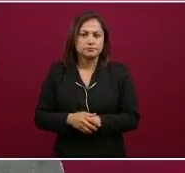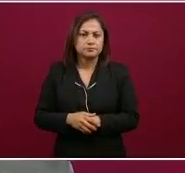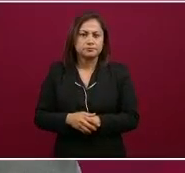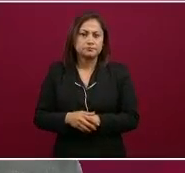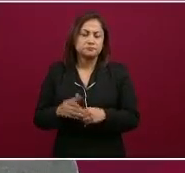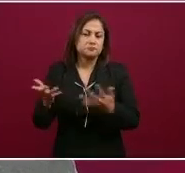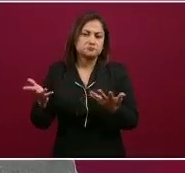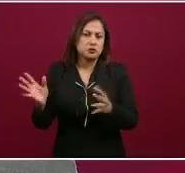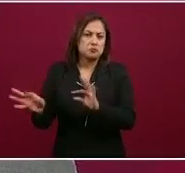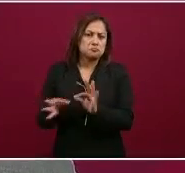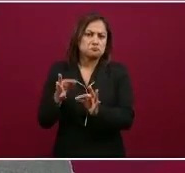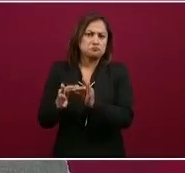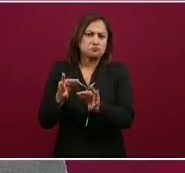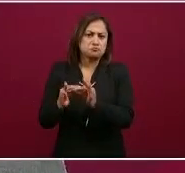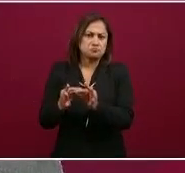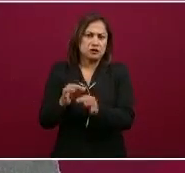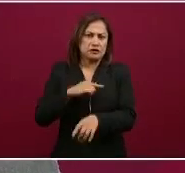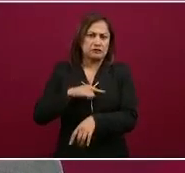no podemos nosotros